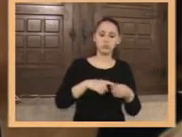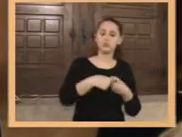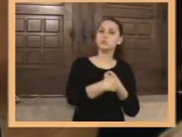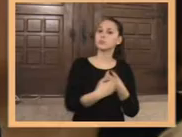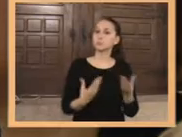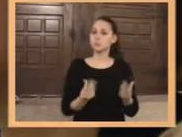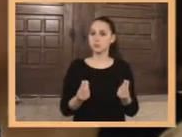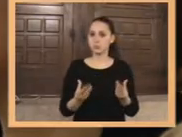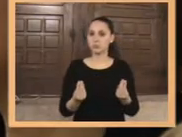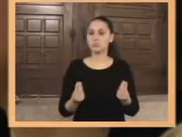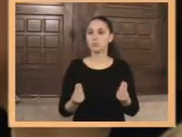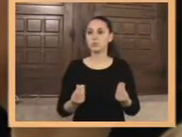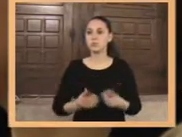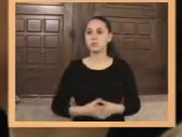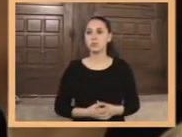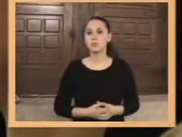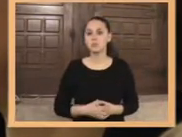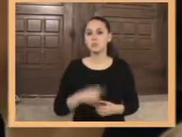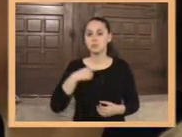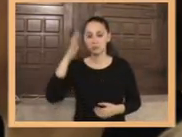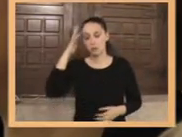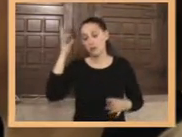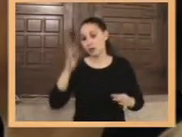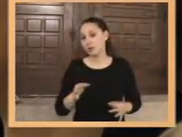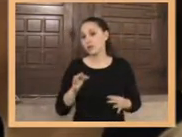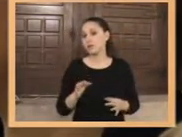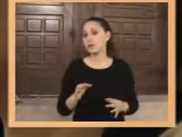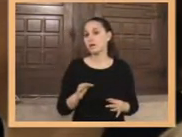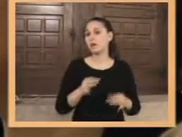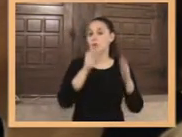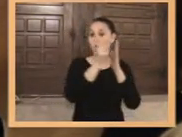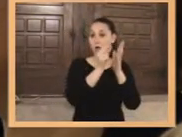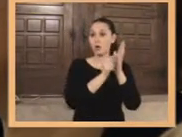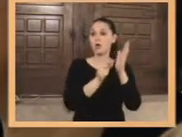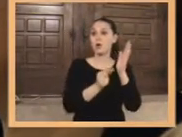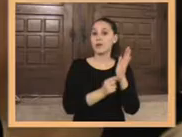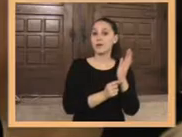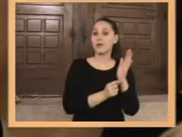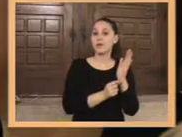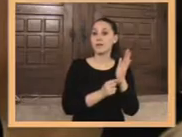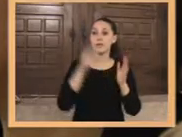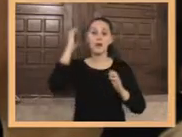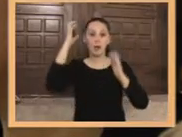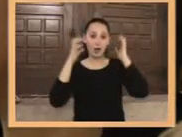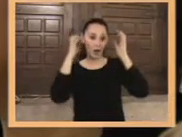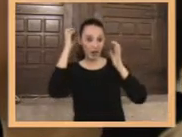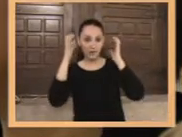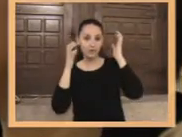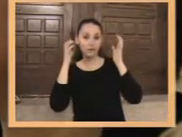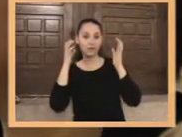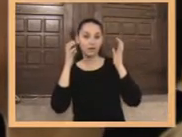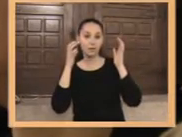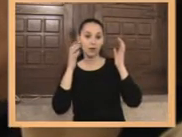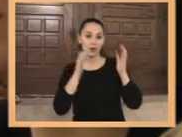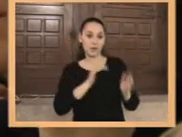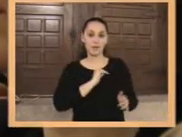todavía, pero precisamente, ¿no? Y creo que en el caso de la ordenanza de tenencia de animales no suceda, ¿no? De hecho, esta